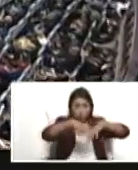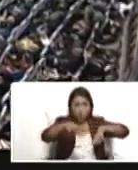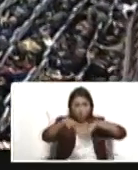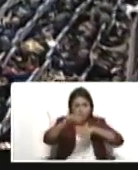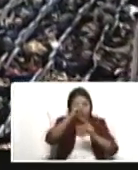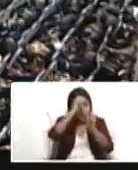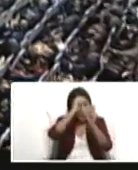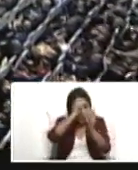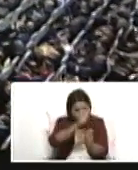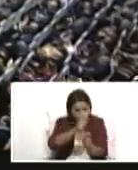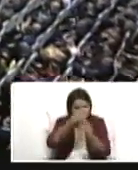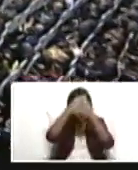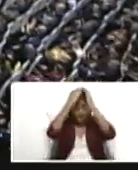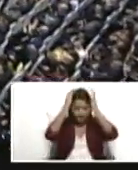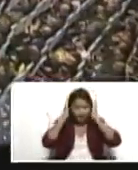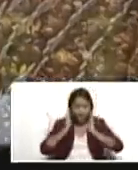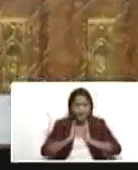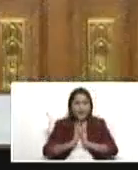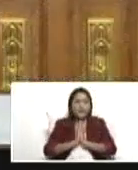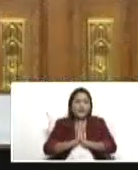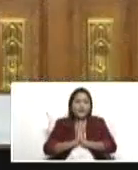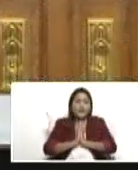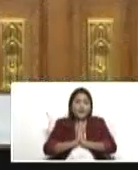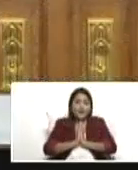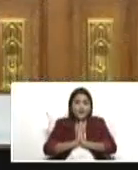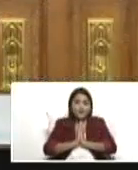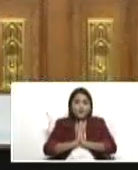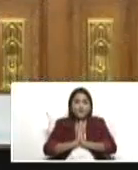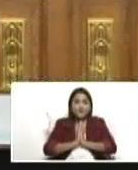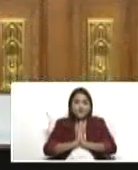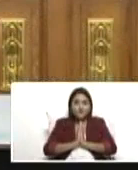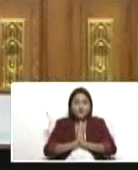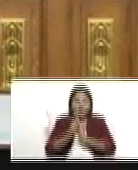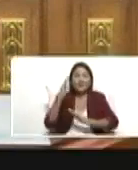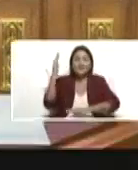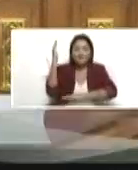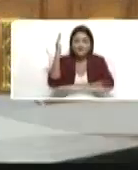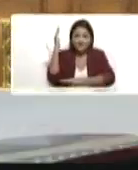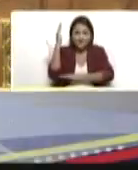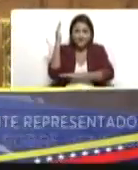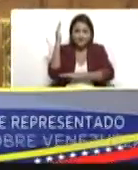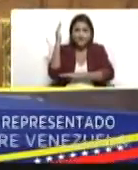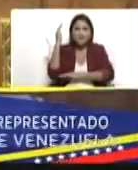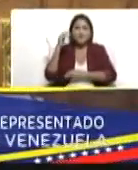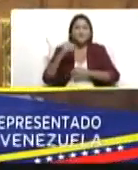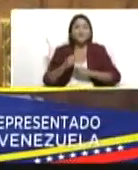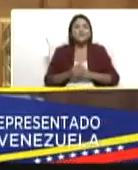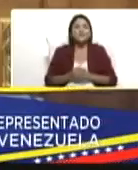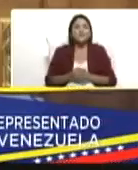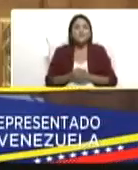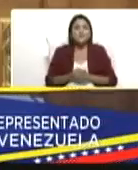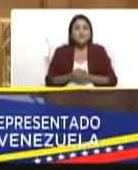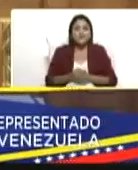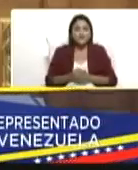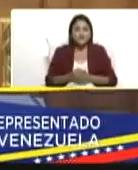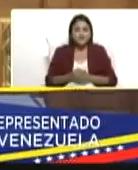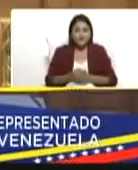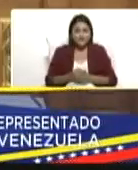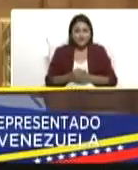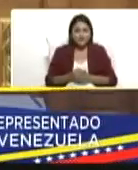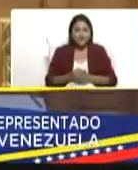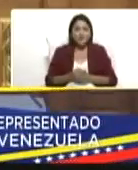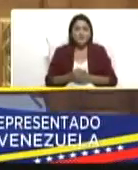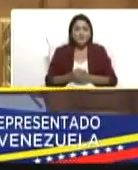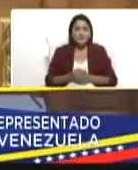rendirle tributo de fe a nuestra madre la madre María La Divina pastora bueno